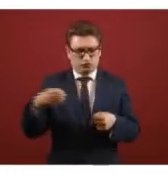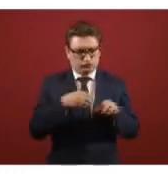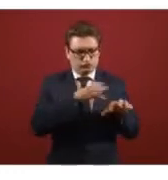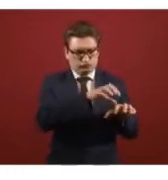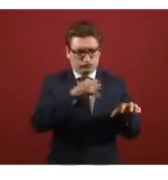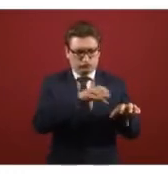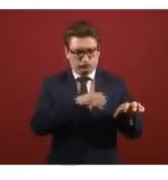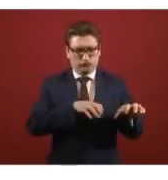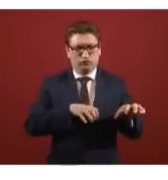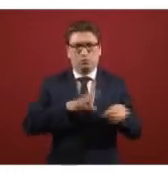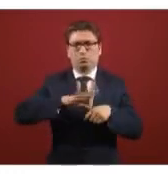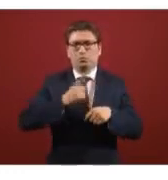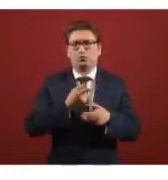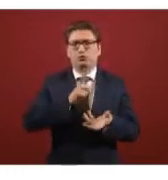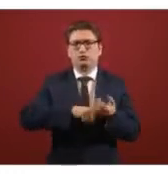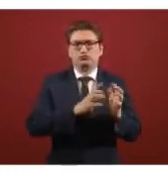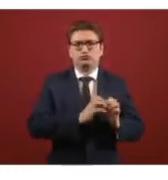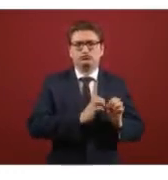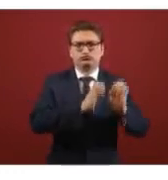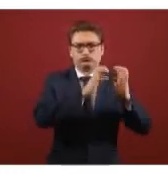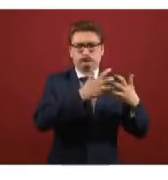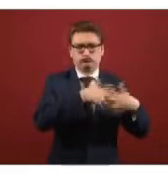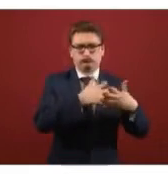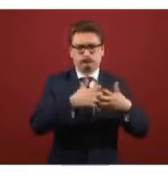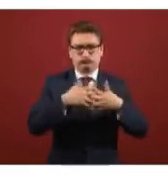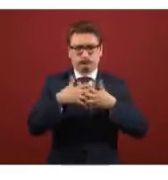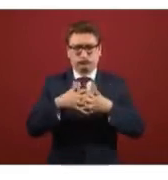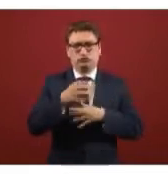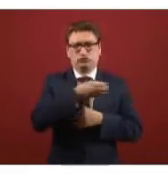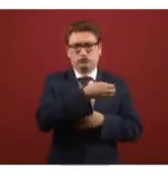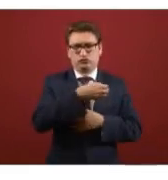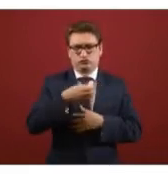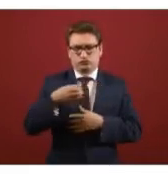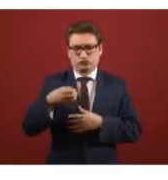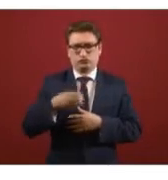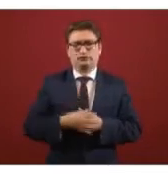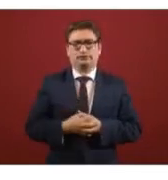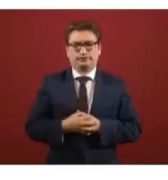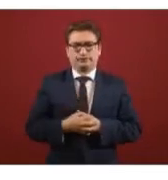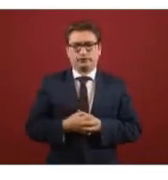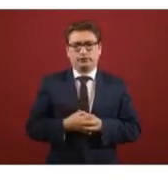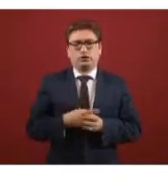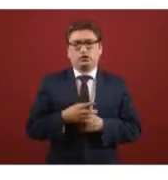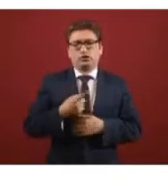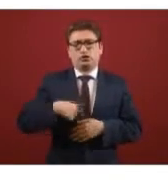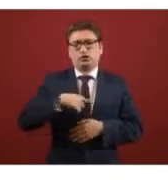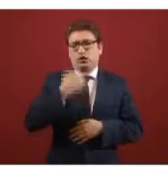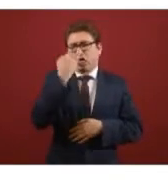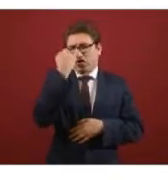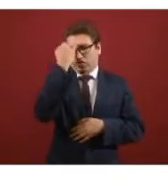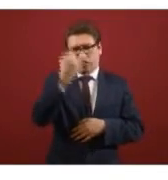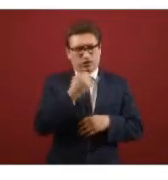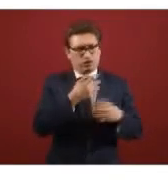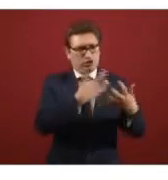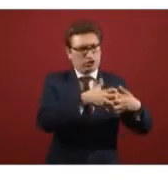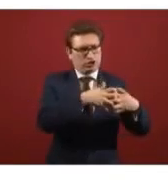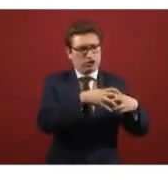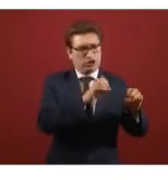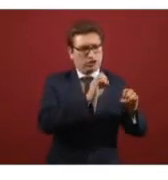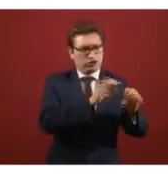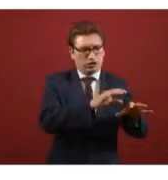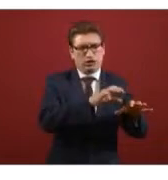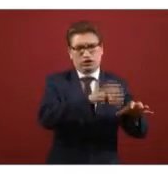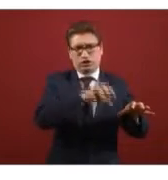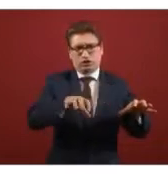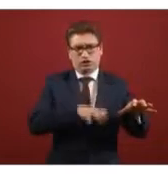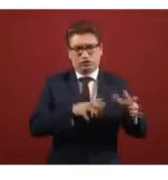porque organized cada planta because each tiene plant una secuencia. has a No sequence. es que ponemos una planta y es We don't. independiente de otra. Todas tienen